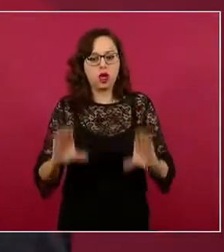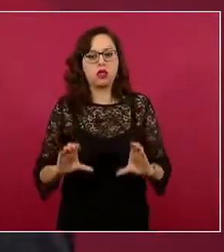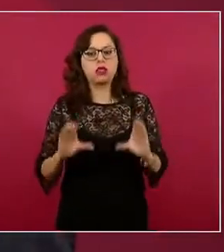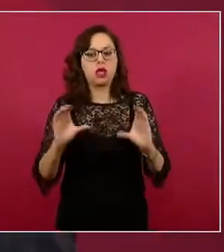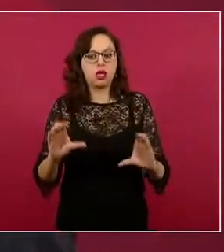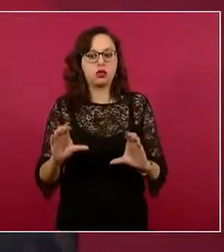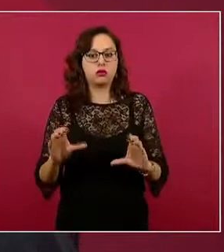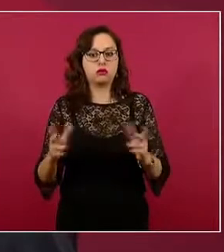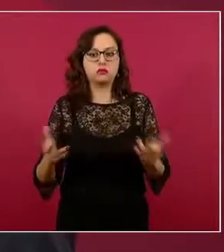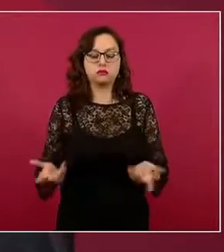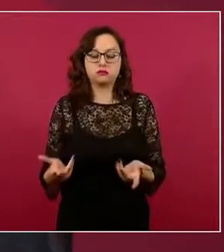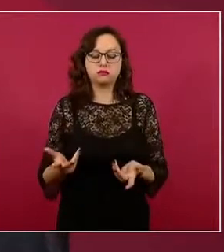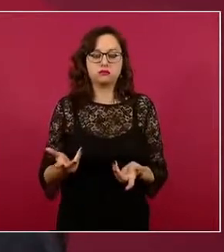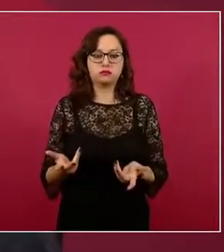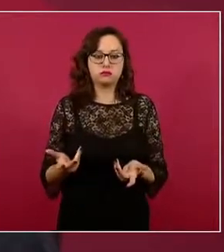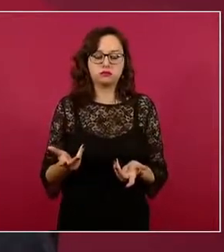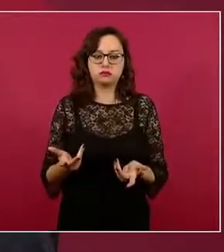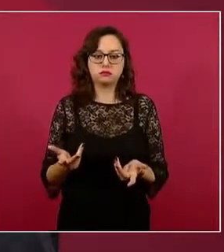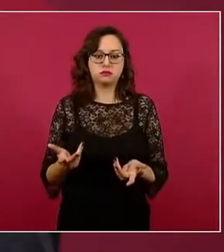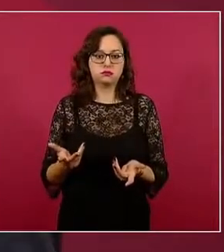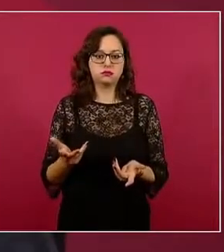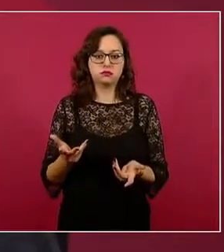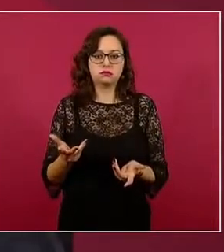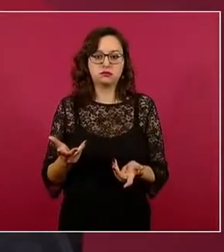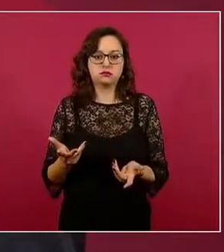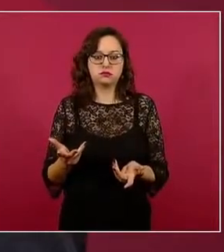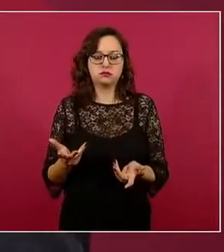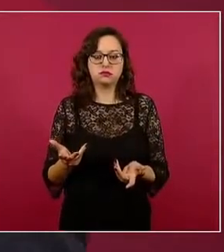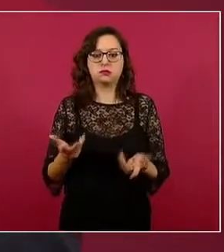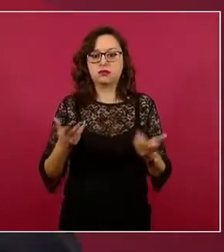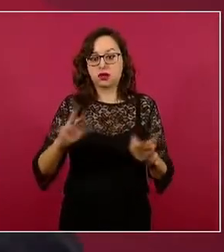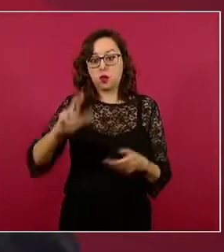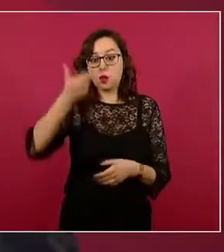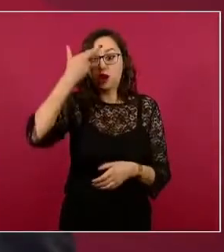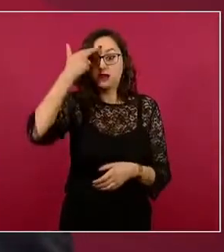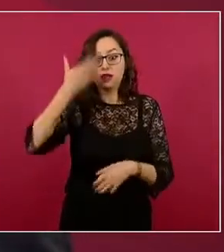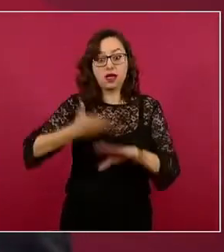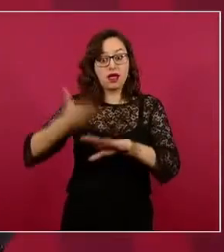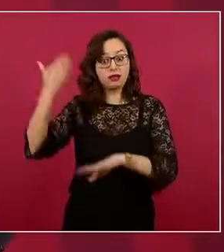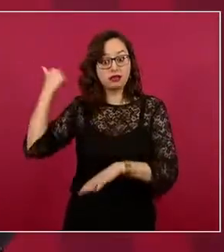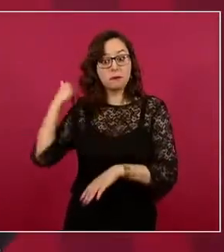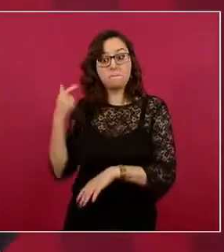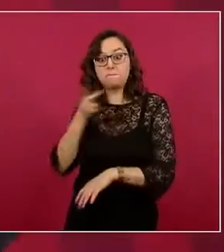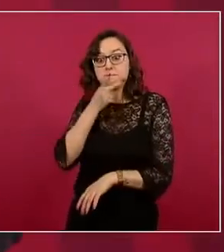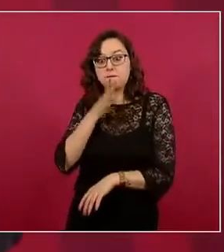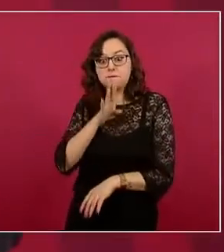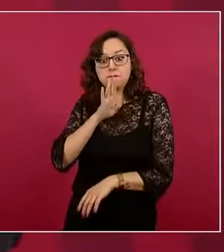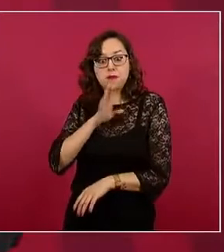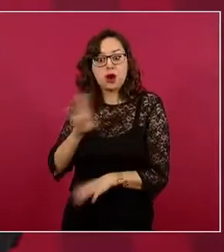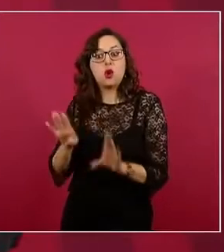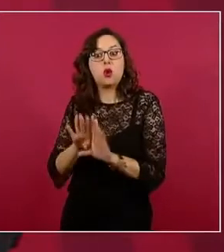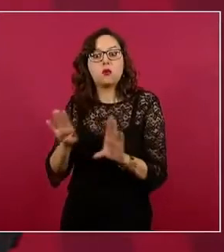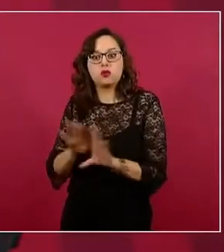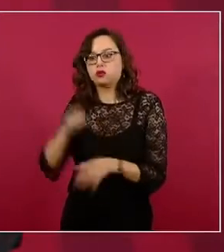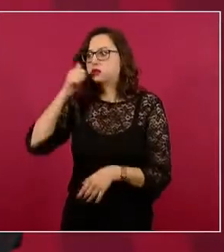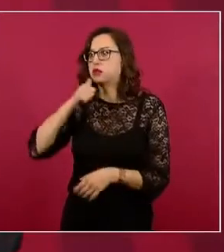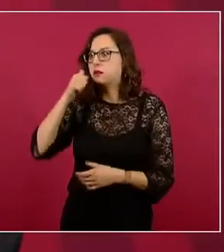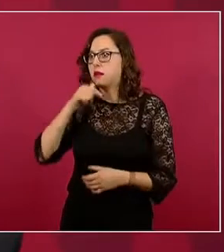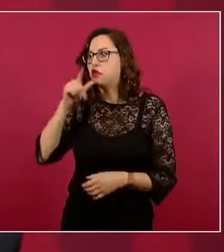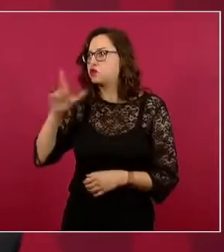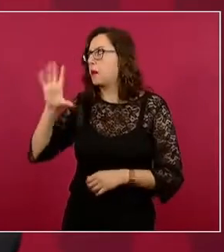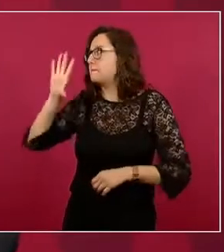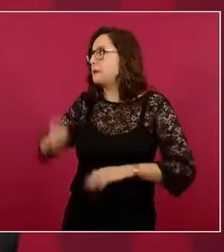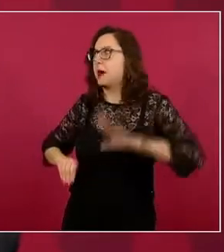desde nuestros padres se la pasaban apagando la luz.